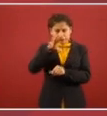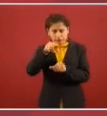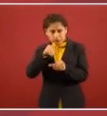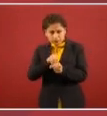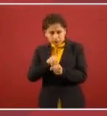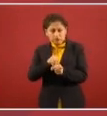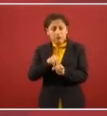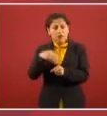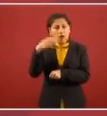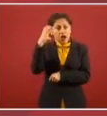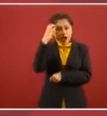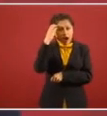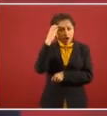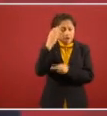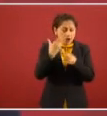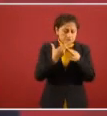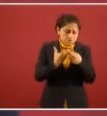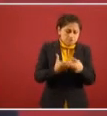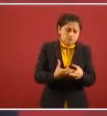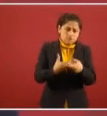camas, ventiladores